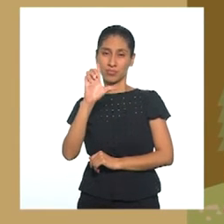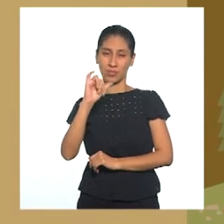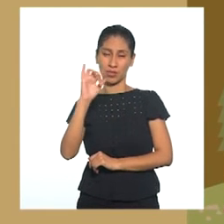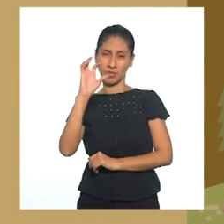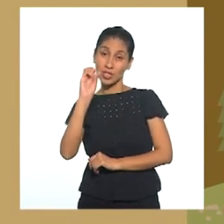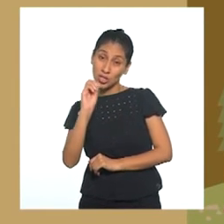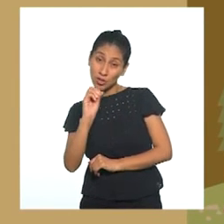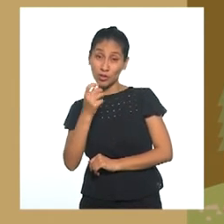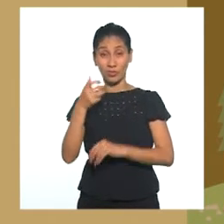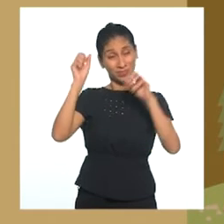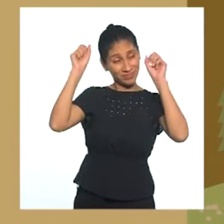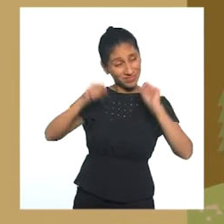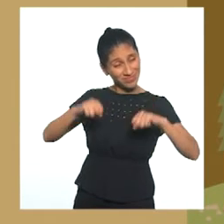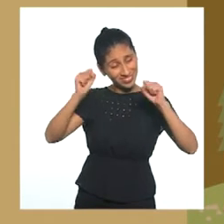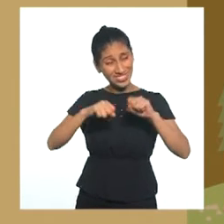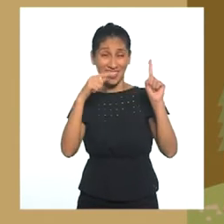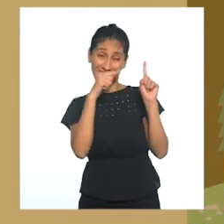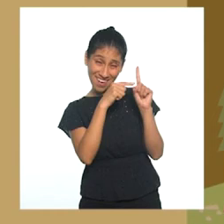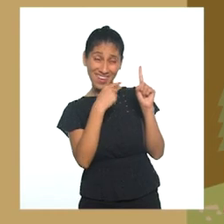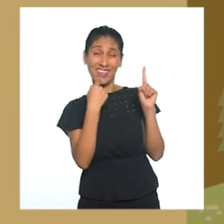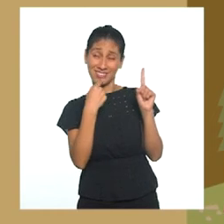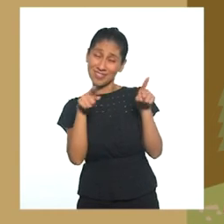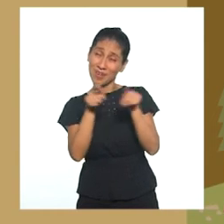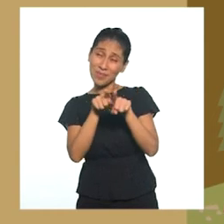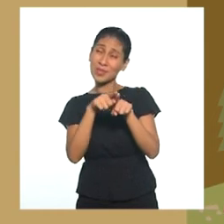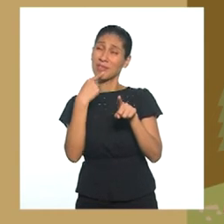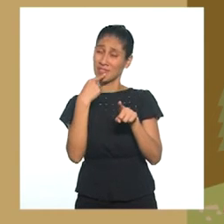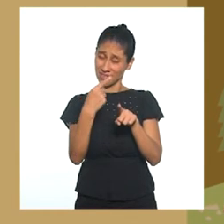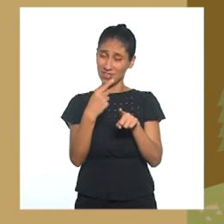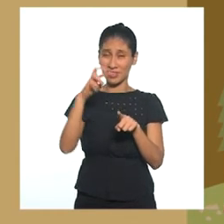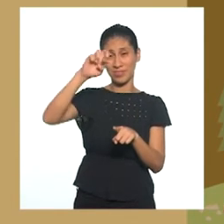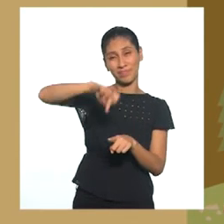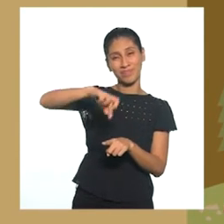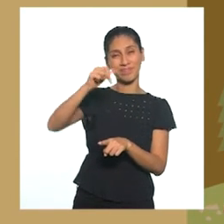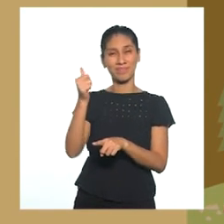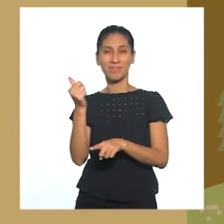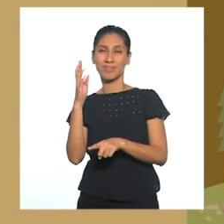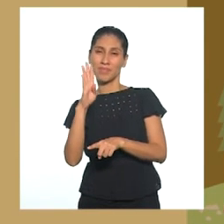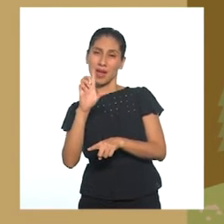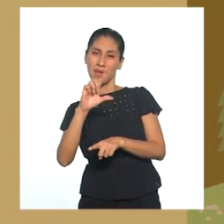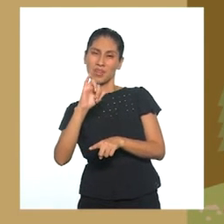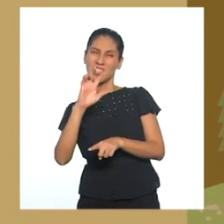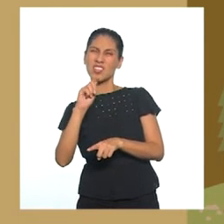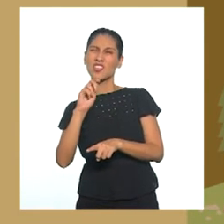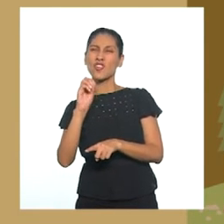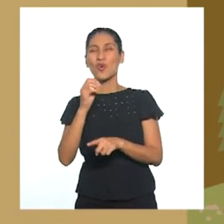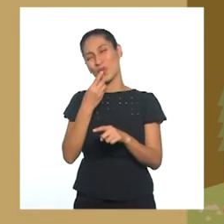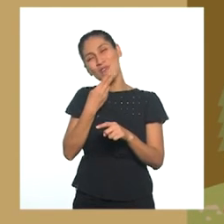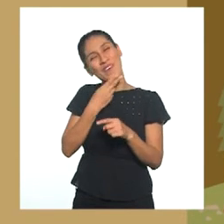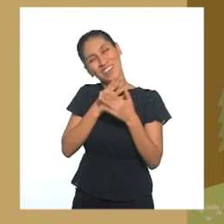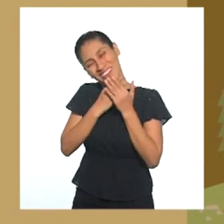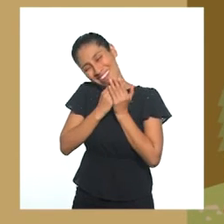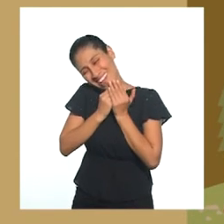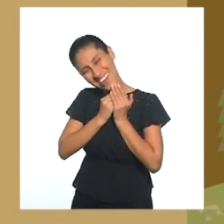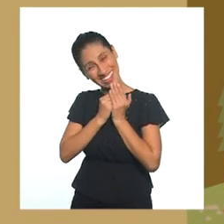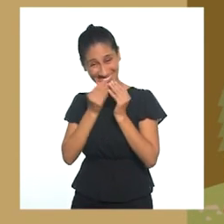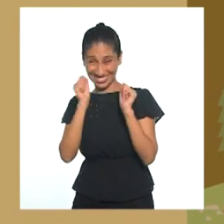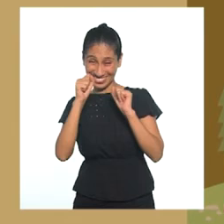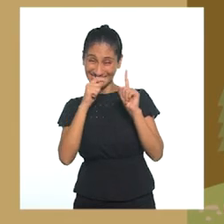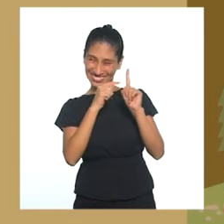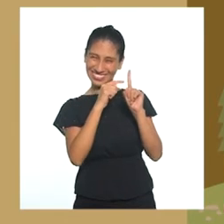A Pablo también se le puede decir Pablito. Ahora tenemos una gran